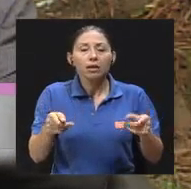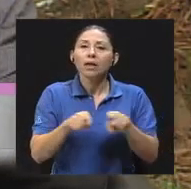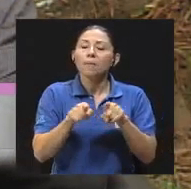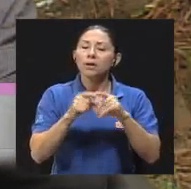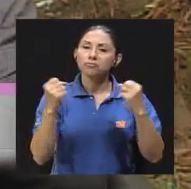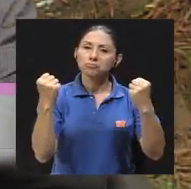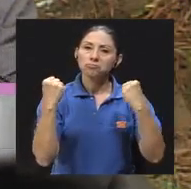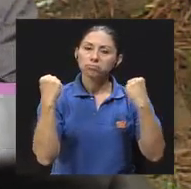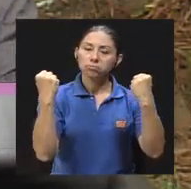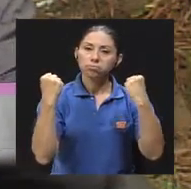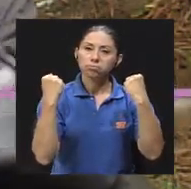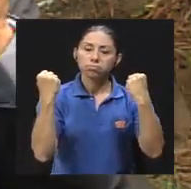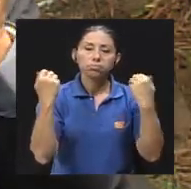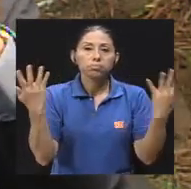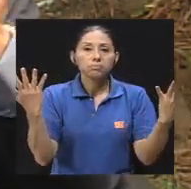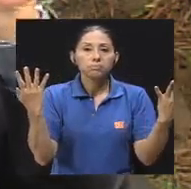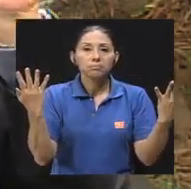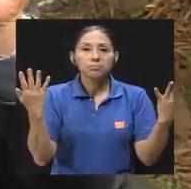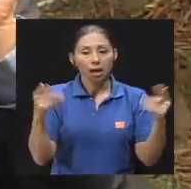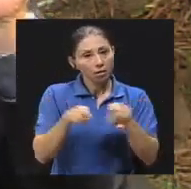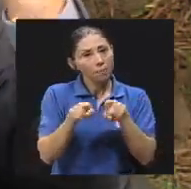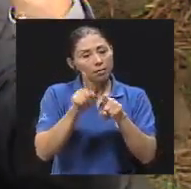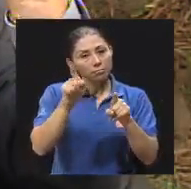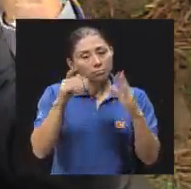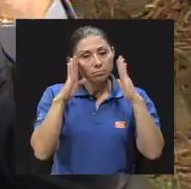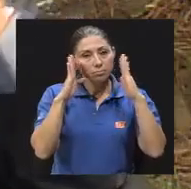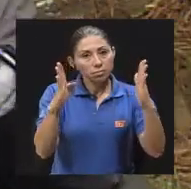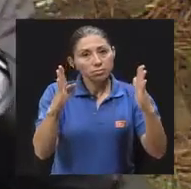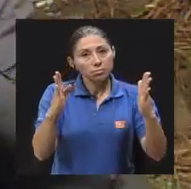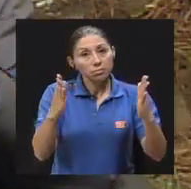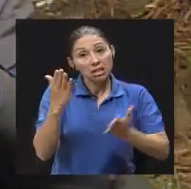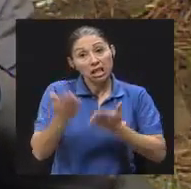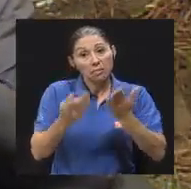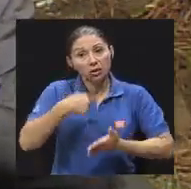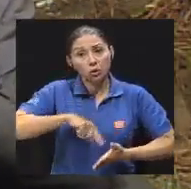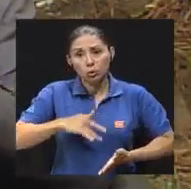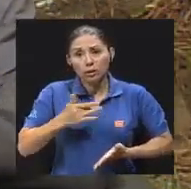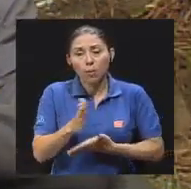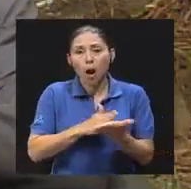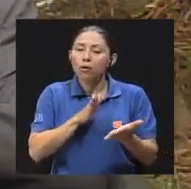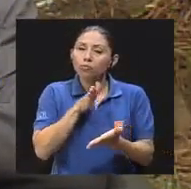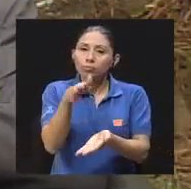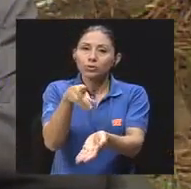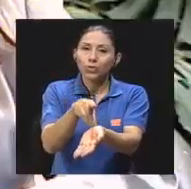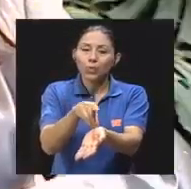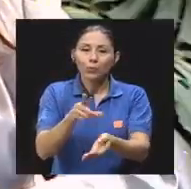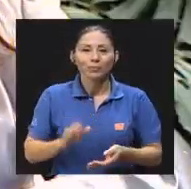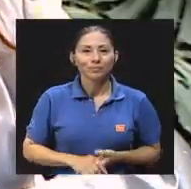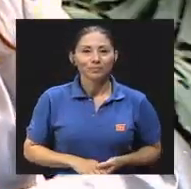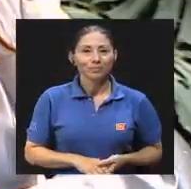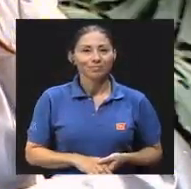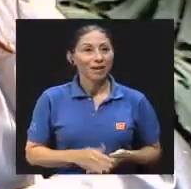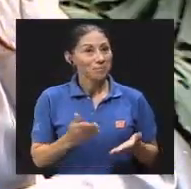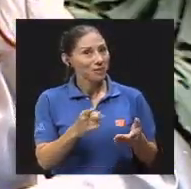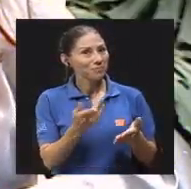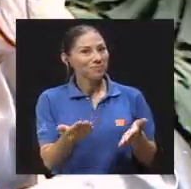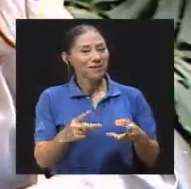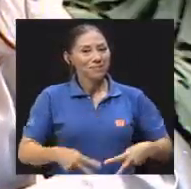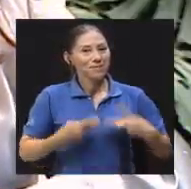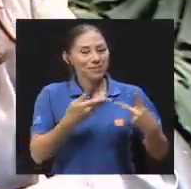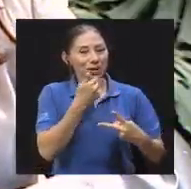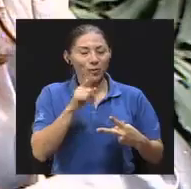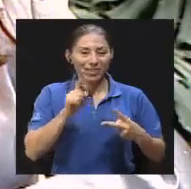Hacer ejercicio y lo demás estar atento porque puede ser que nos dé algo, pues buscamos asistencia médica. Rescato, doctor, el vivir mejor.